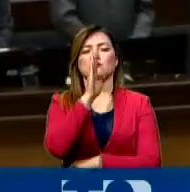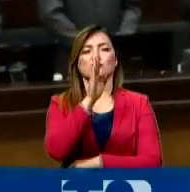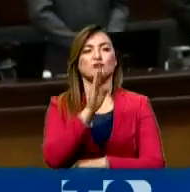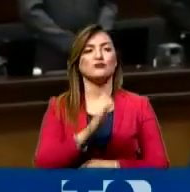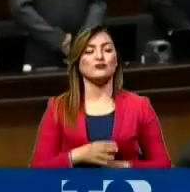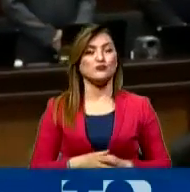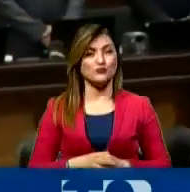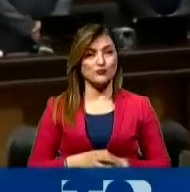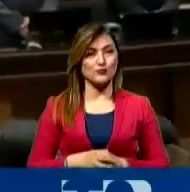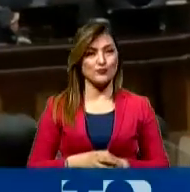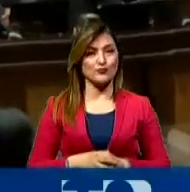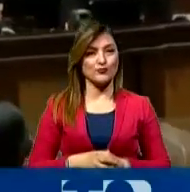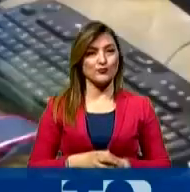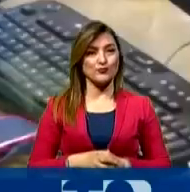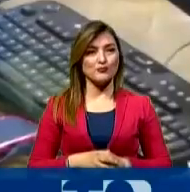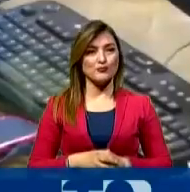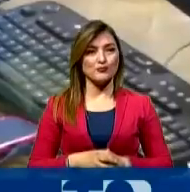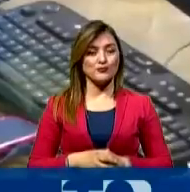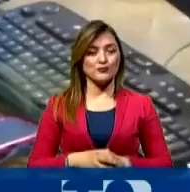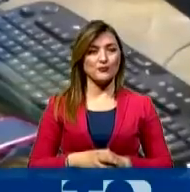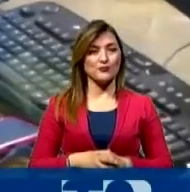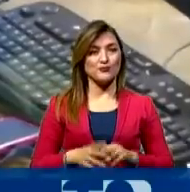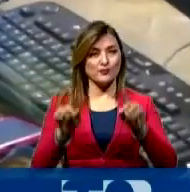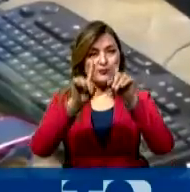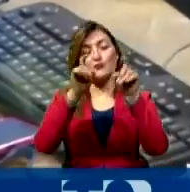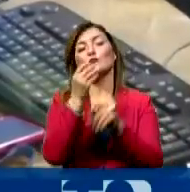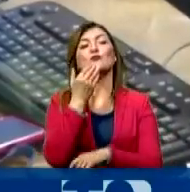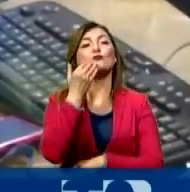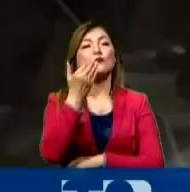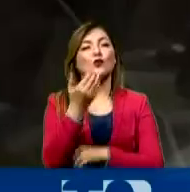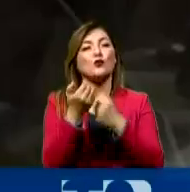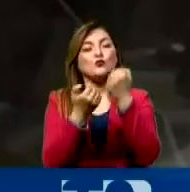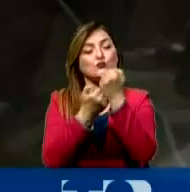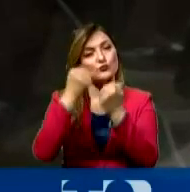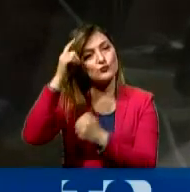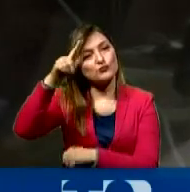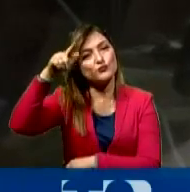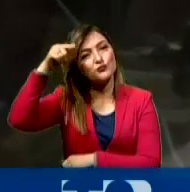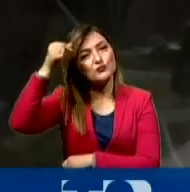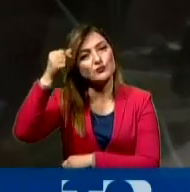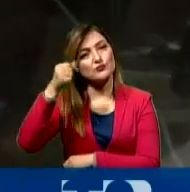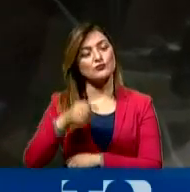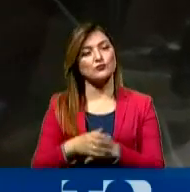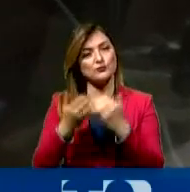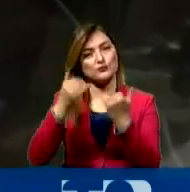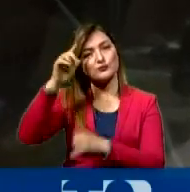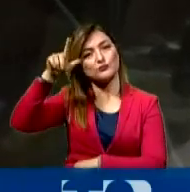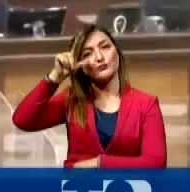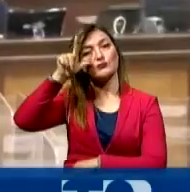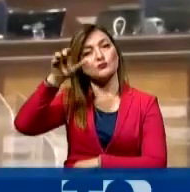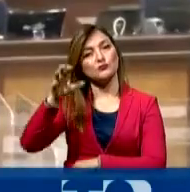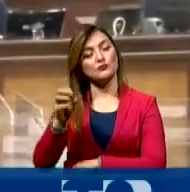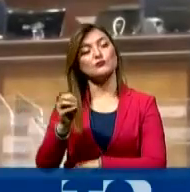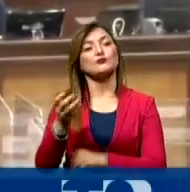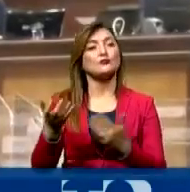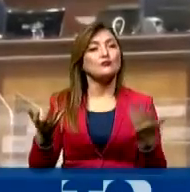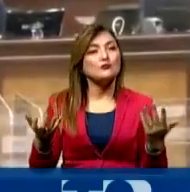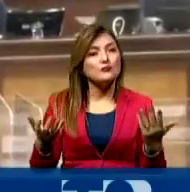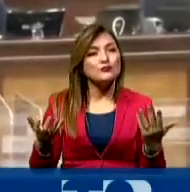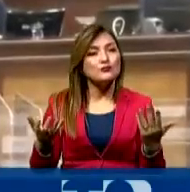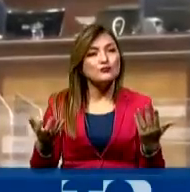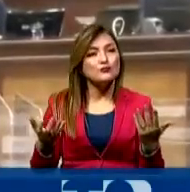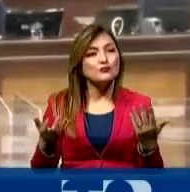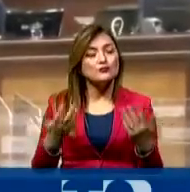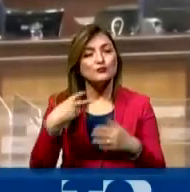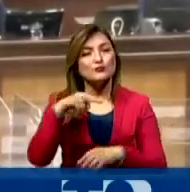también es, ¿cómo va a lograr entonces también ese apoyo a la gobernabilidad el actual gobierno, partiendo de lo que se ha visto desde el inicio? Mandaron primero una